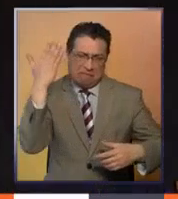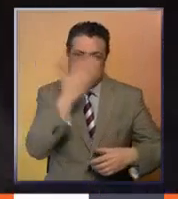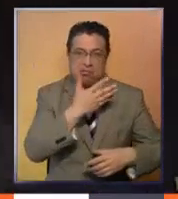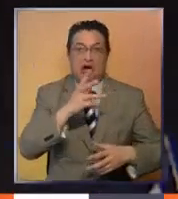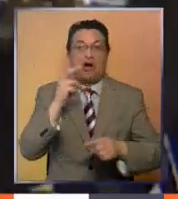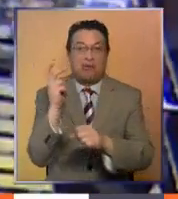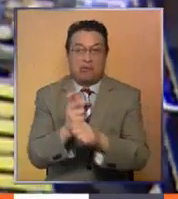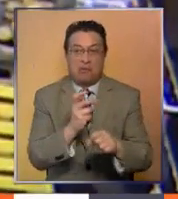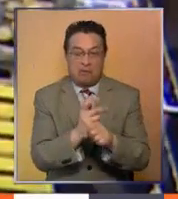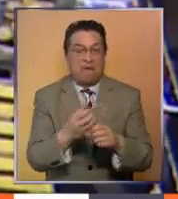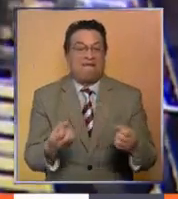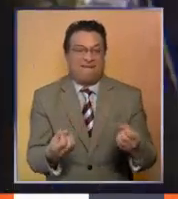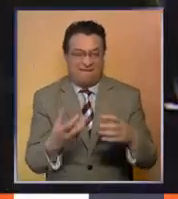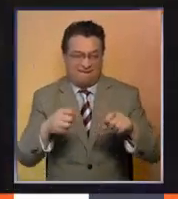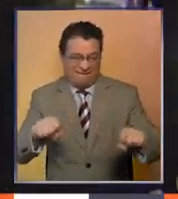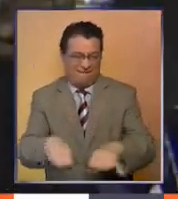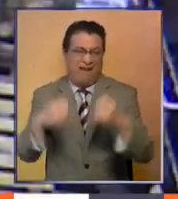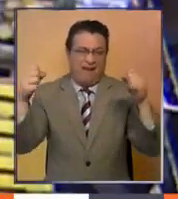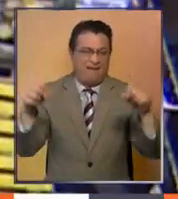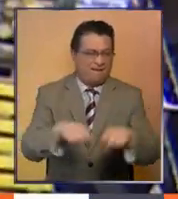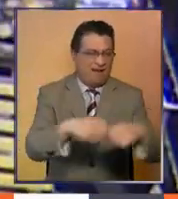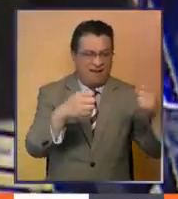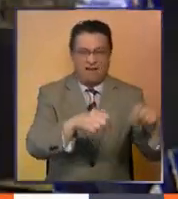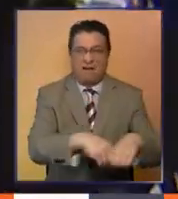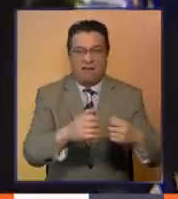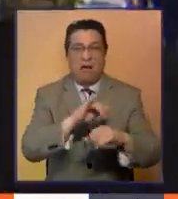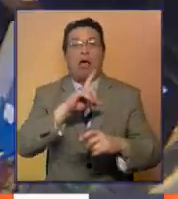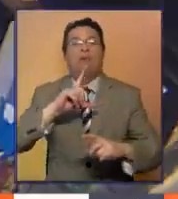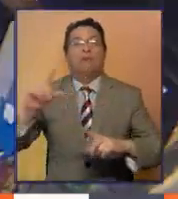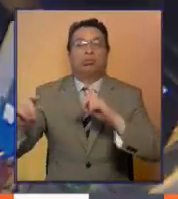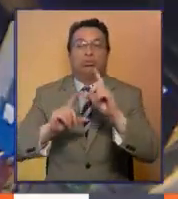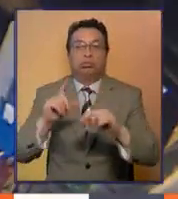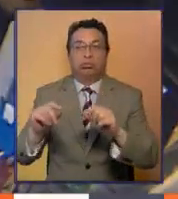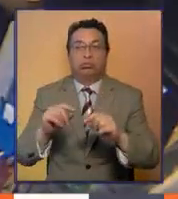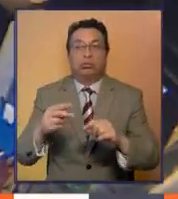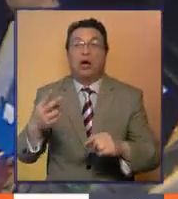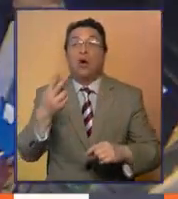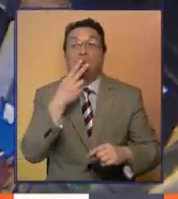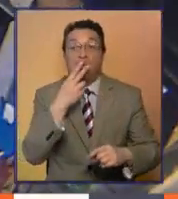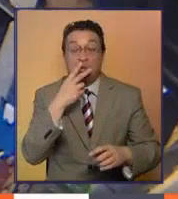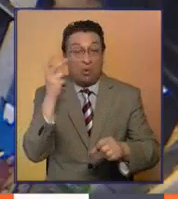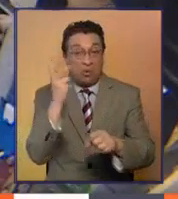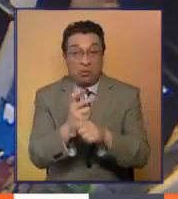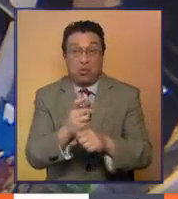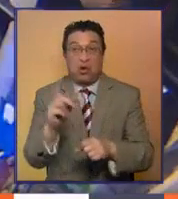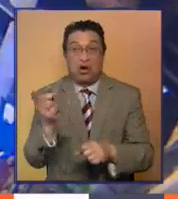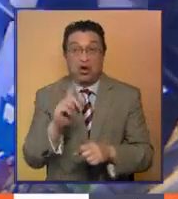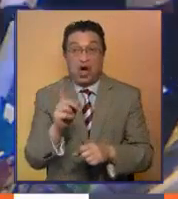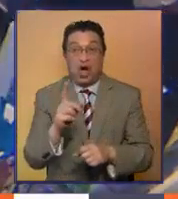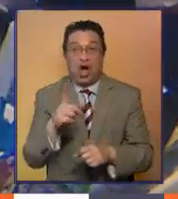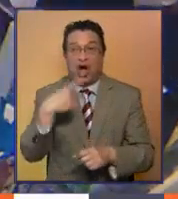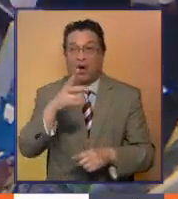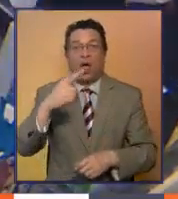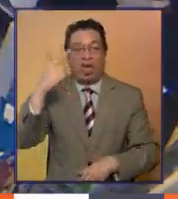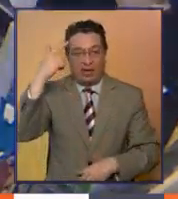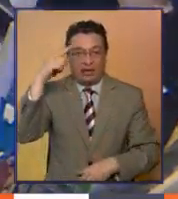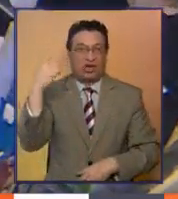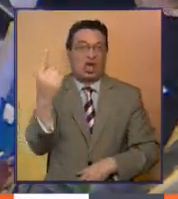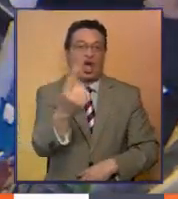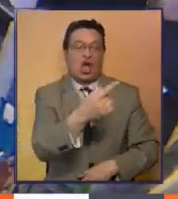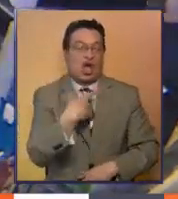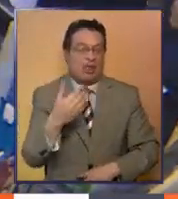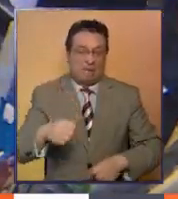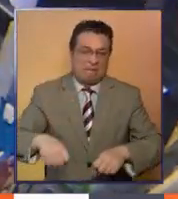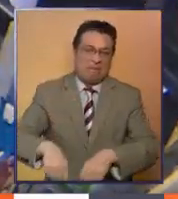causaban el mayor daño posible en la tienda y se iban no son cigarros los que se roban es la salud mental de todos los que diariamente